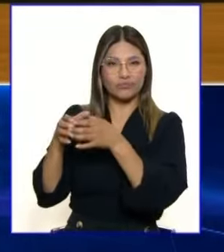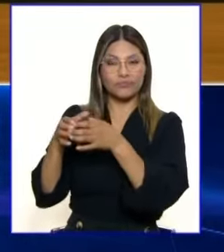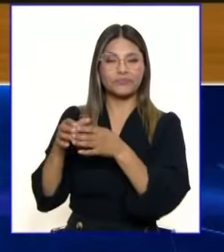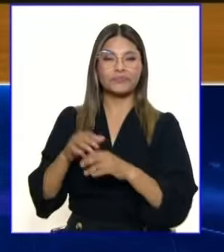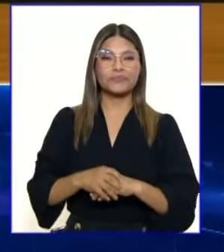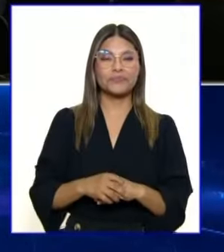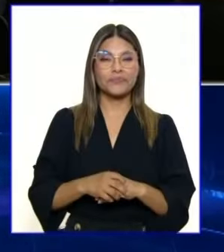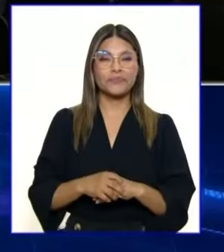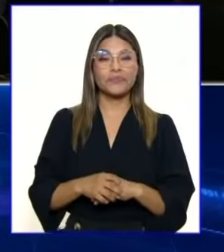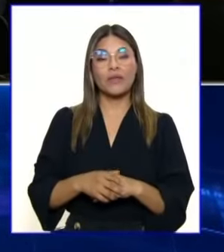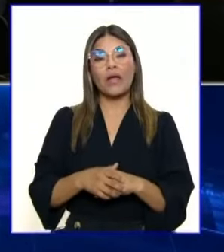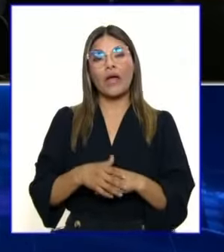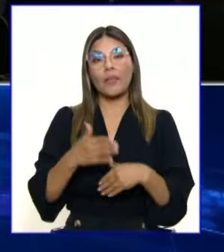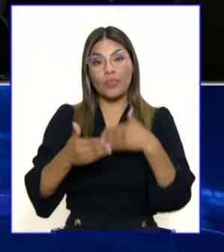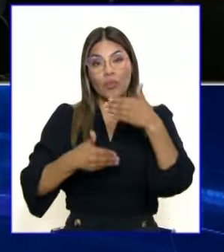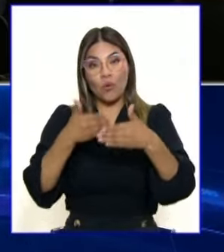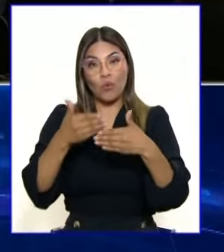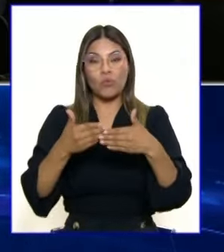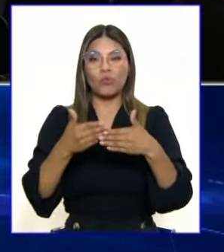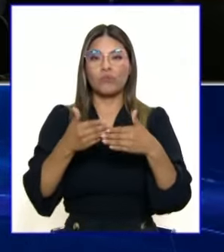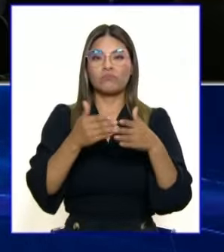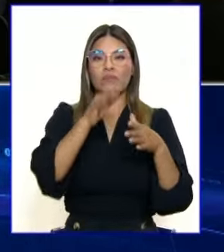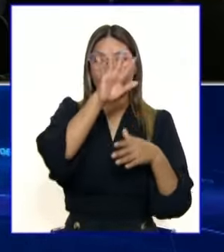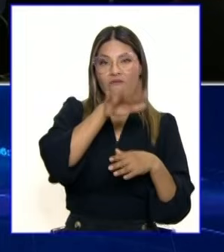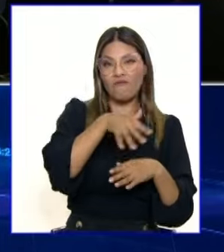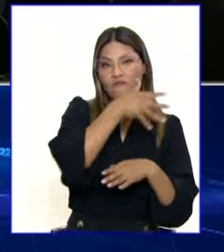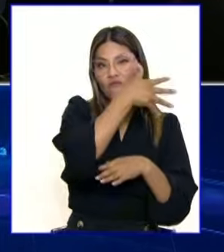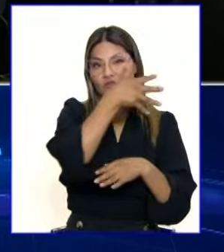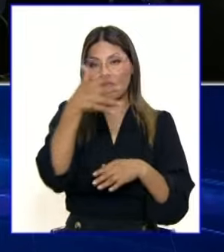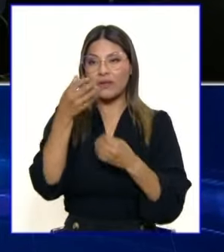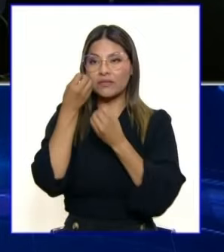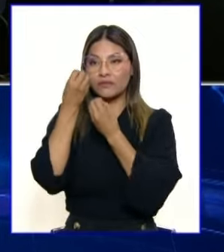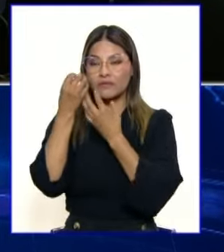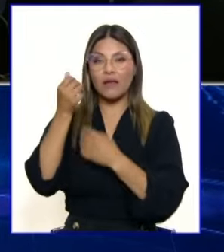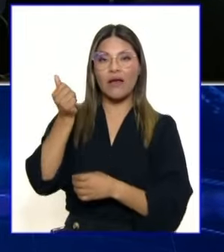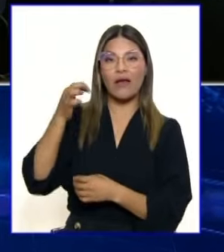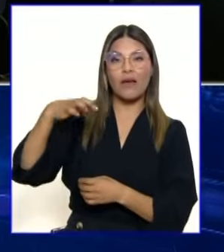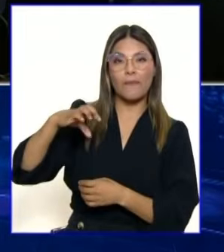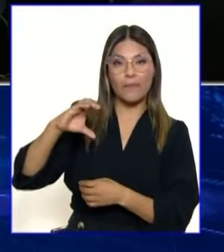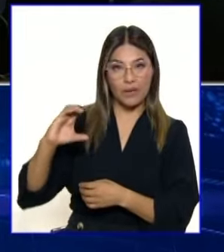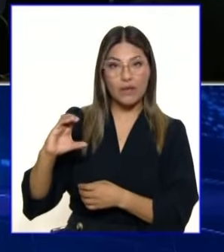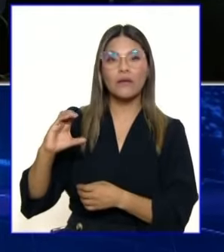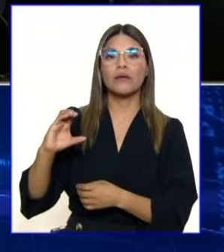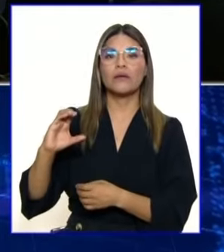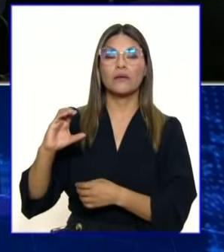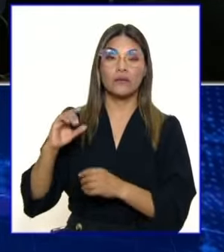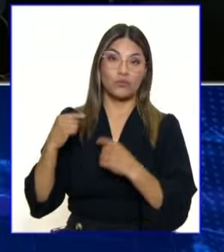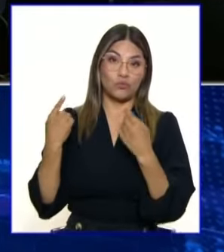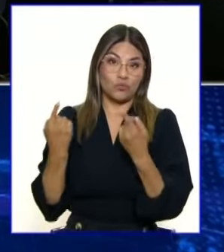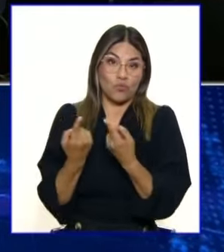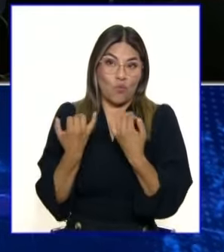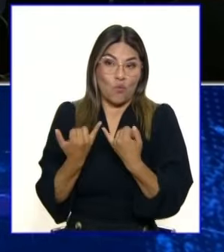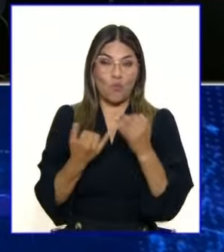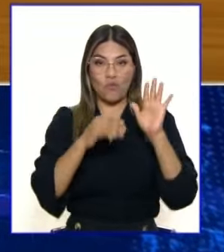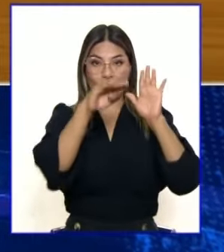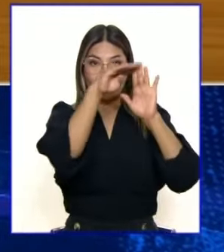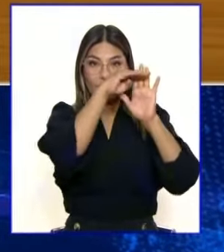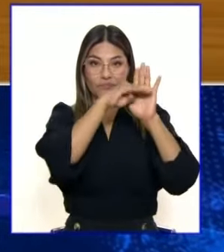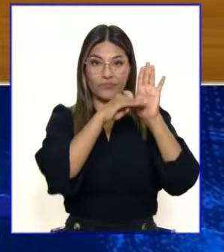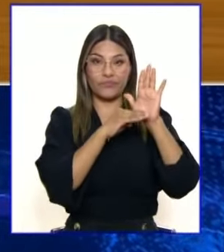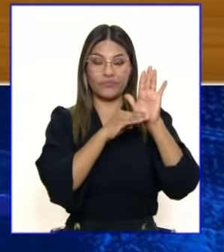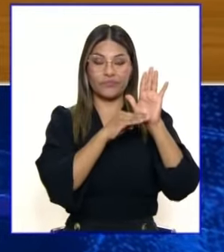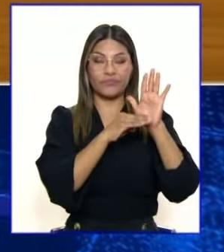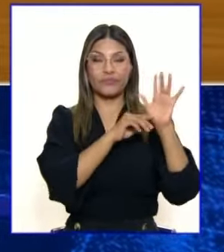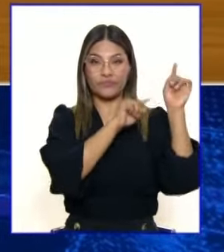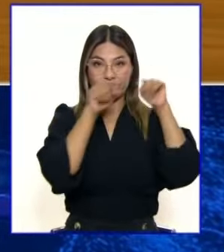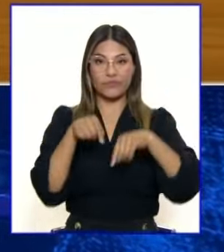que al margen de lo que ha sido la agenda de APEC, pues el día de hoy han comenzado dos visitas oficiales,